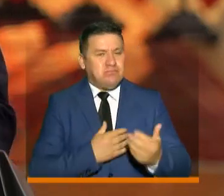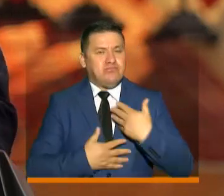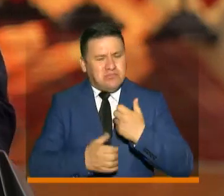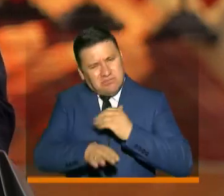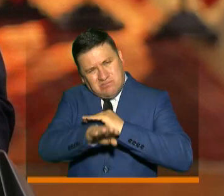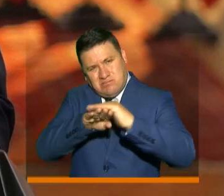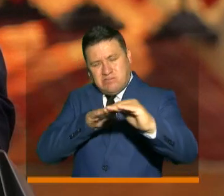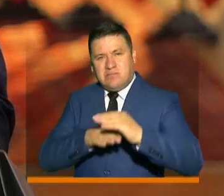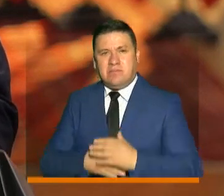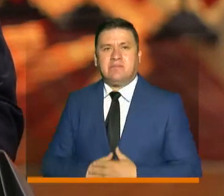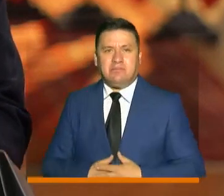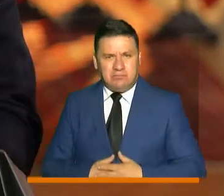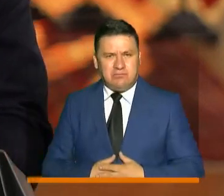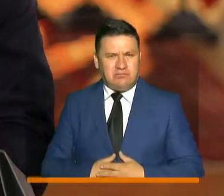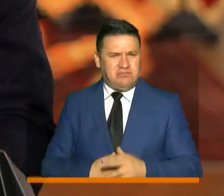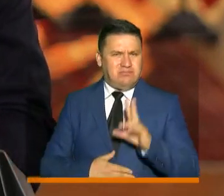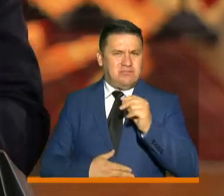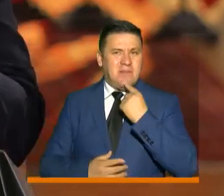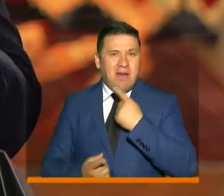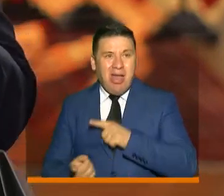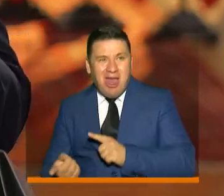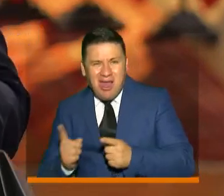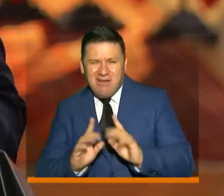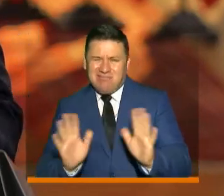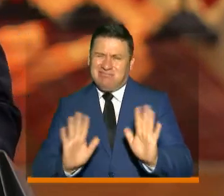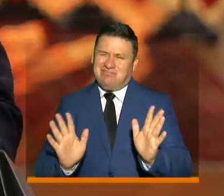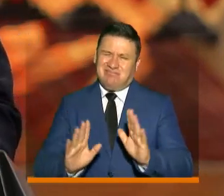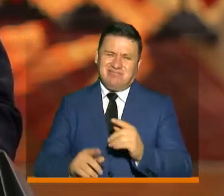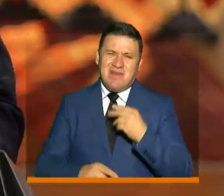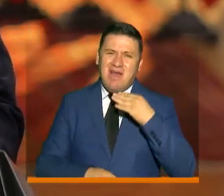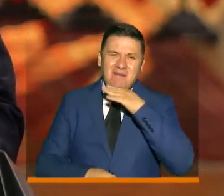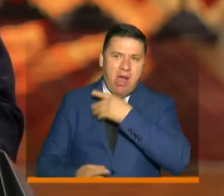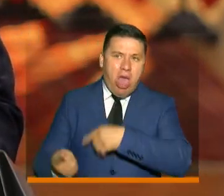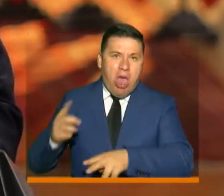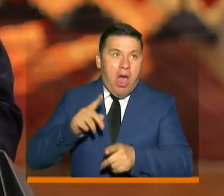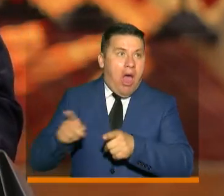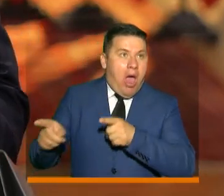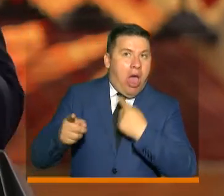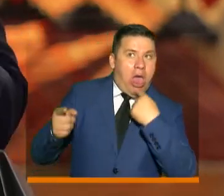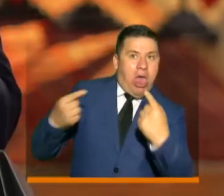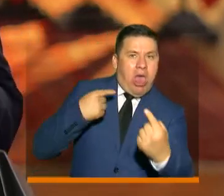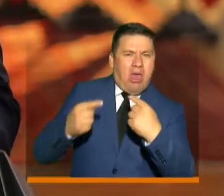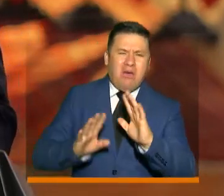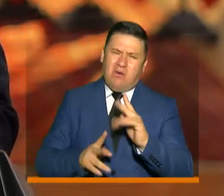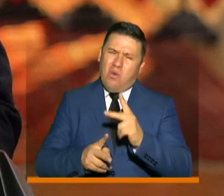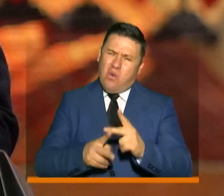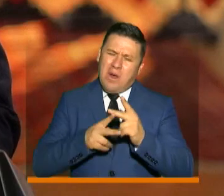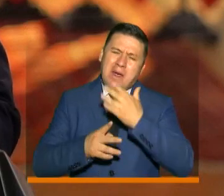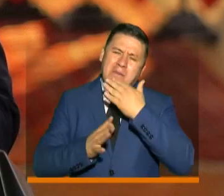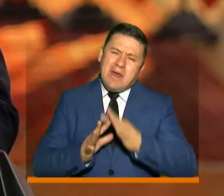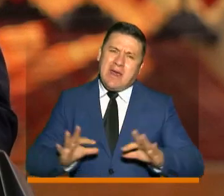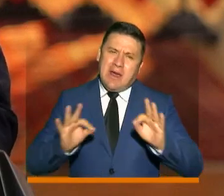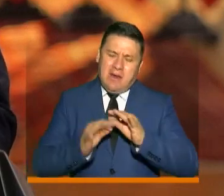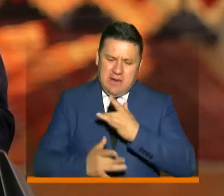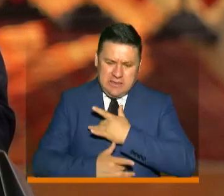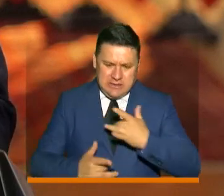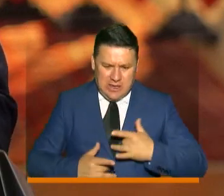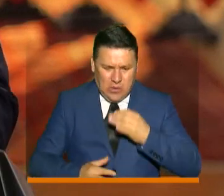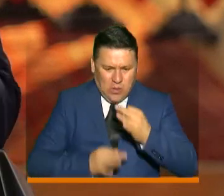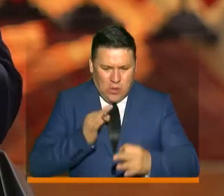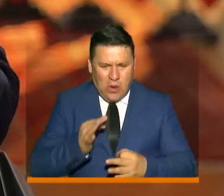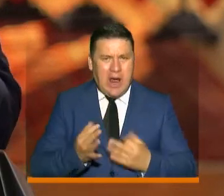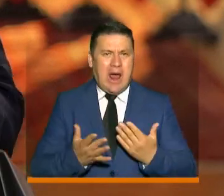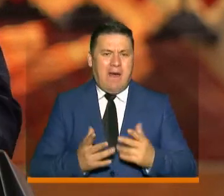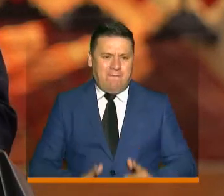invito a que no divaguemos ante falsos dilemas cuidar la salud y la vida simultáneamente